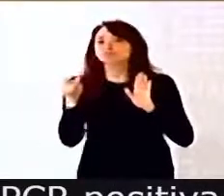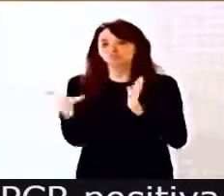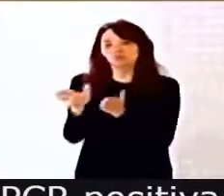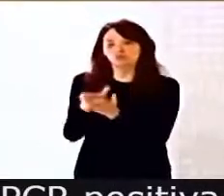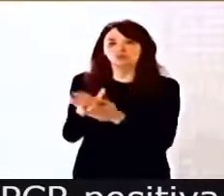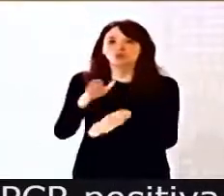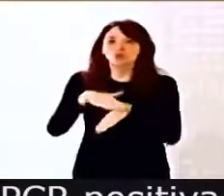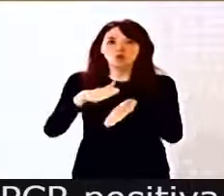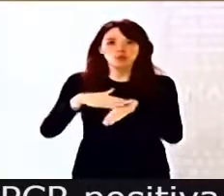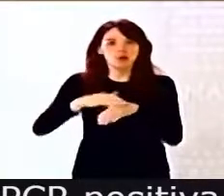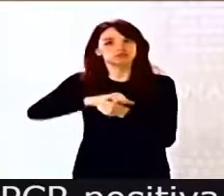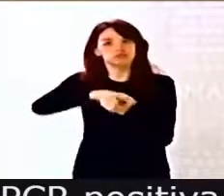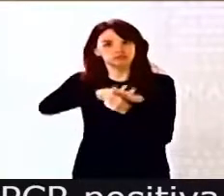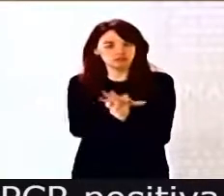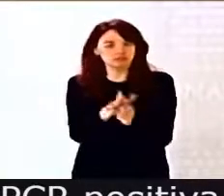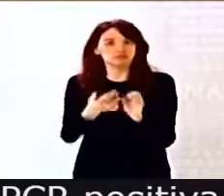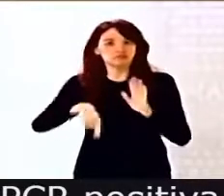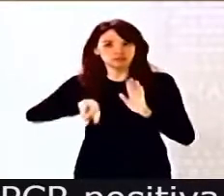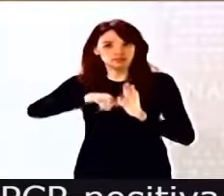fallecimiento